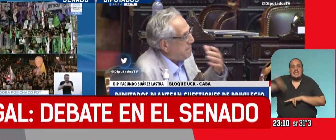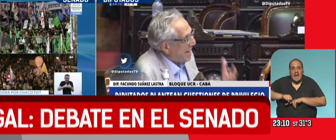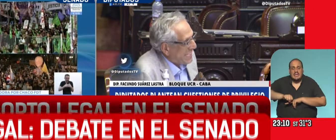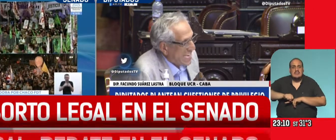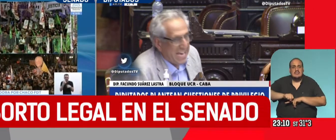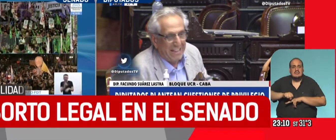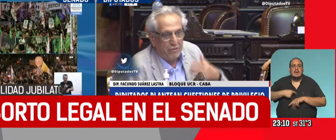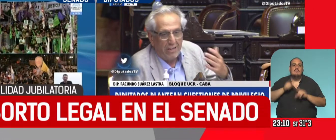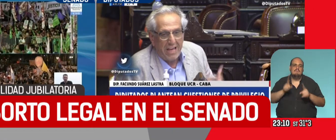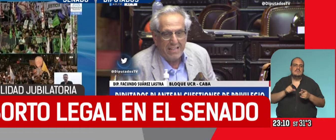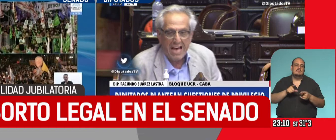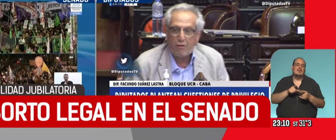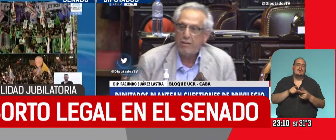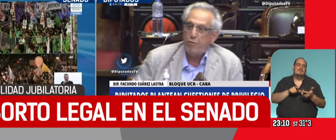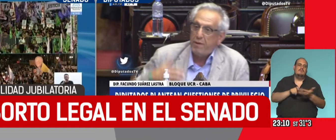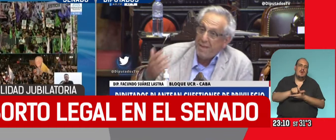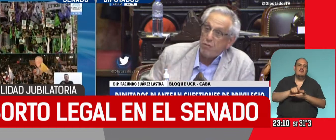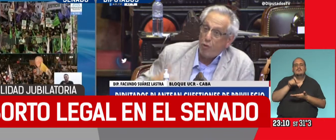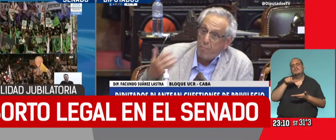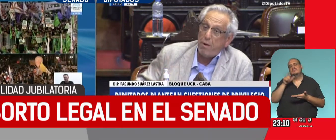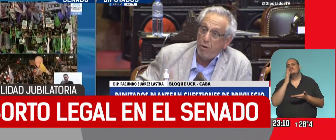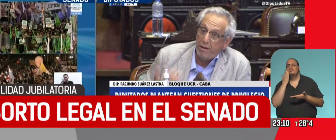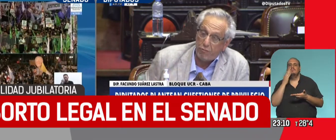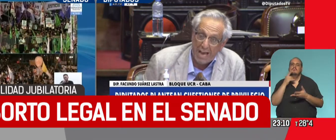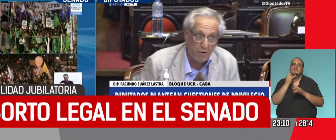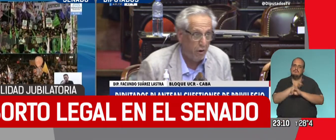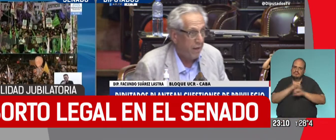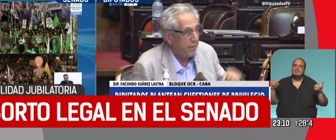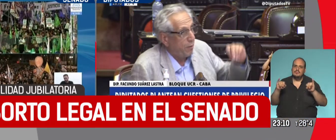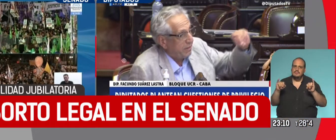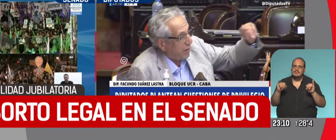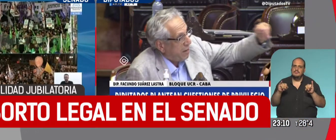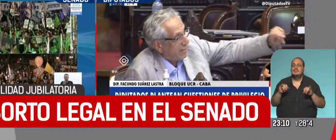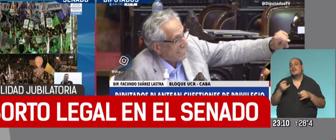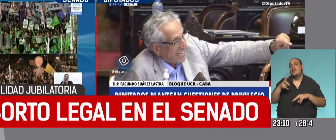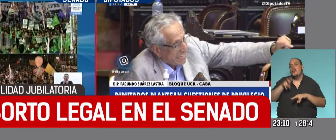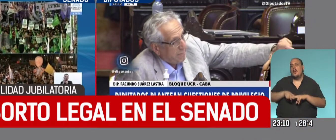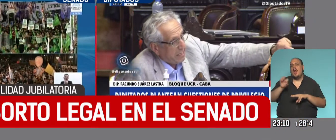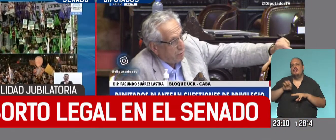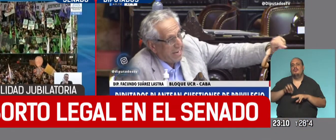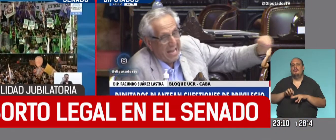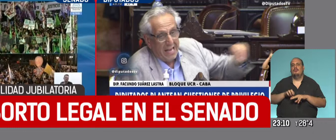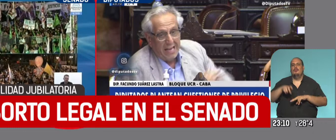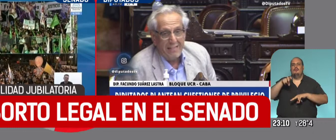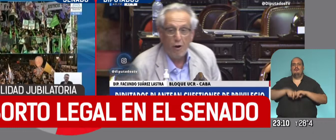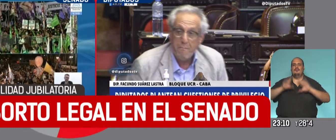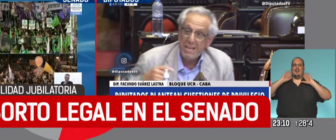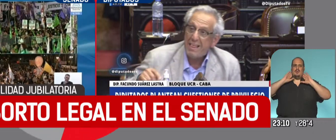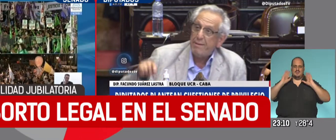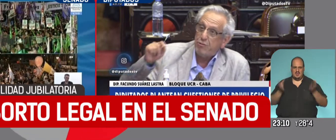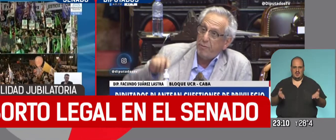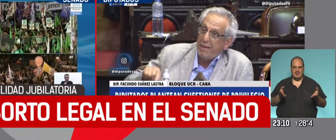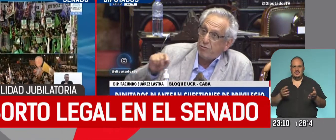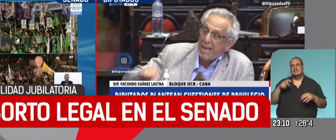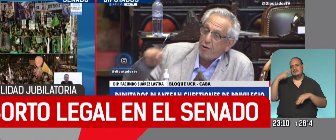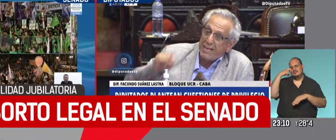través de las redes sociales todas las personas que se estaban autoconvocando hablaban de llevar, aunque sea un banquito, una reposera. Ya estaremos mirando lo que sucede afuera. Ustedes